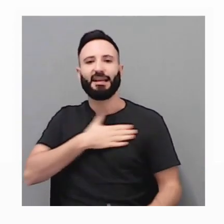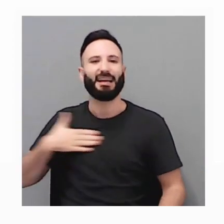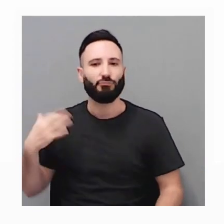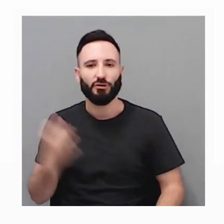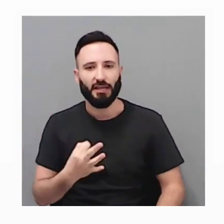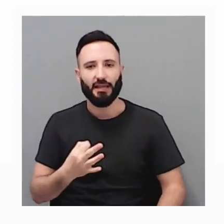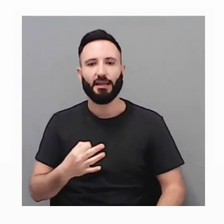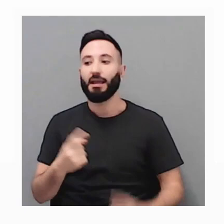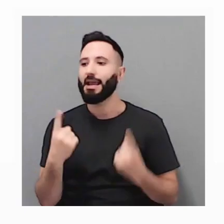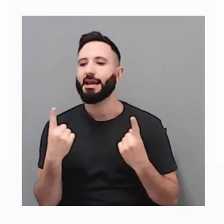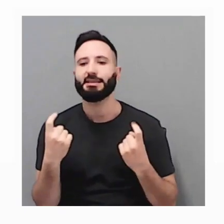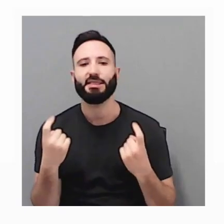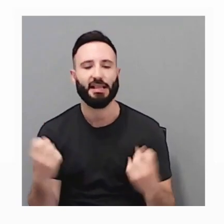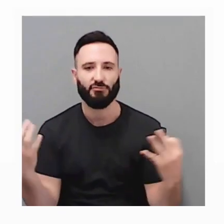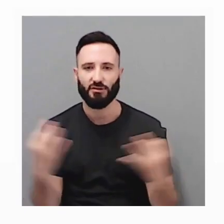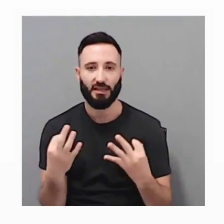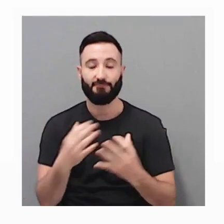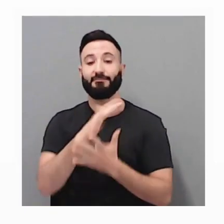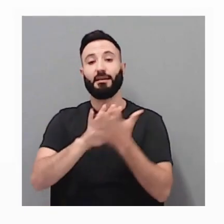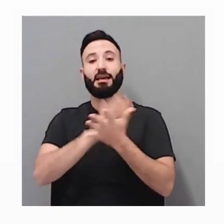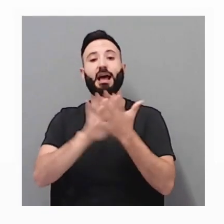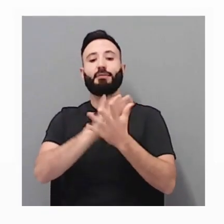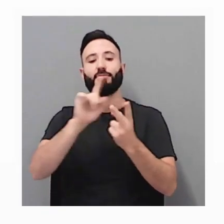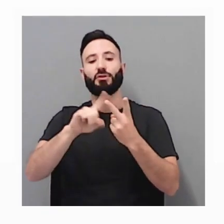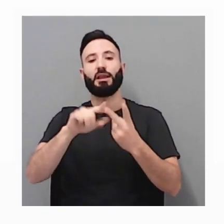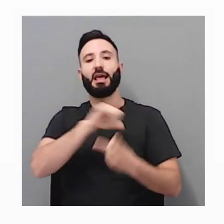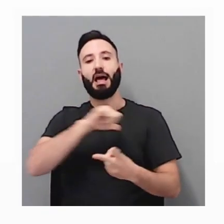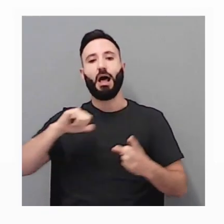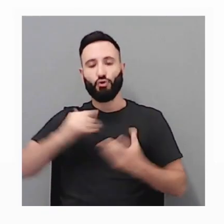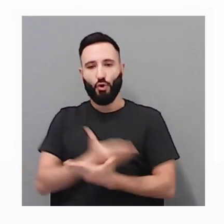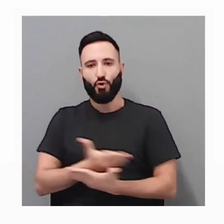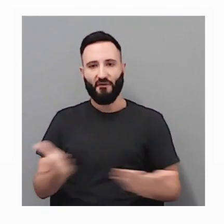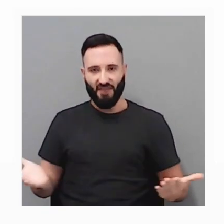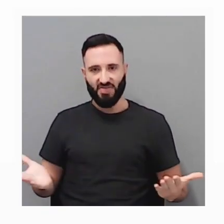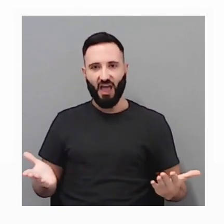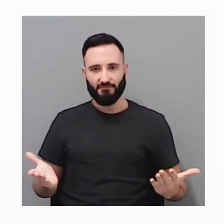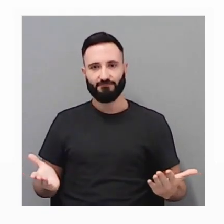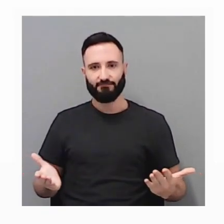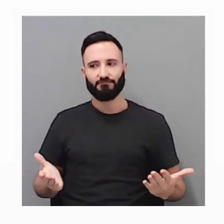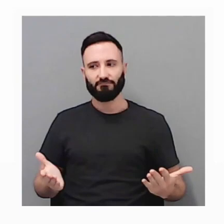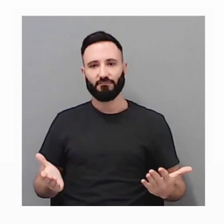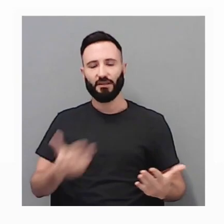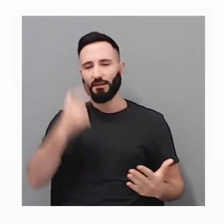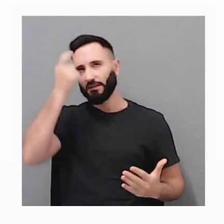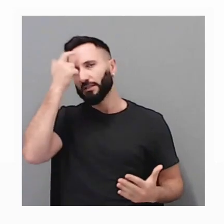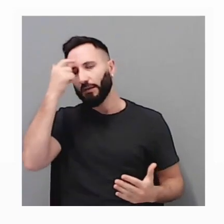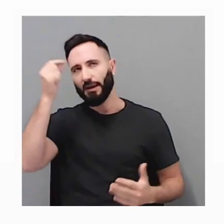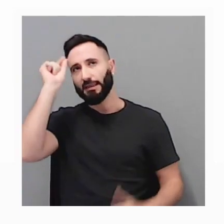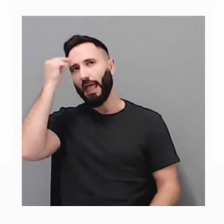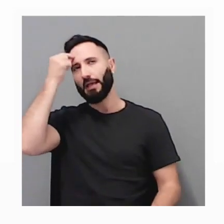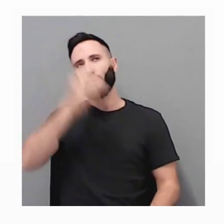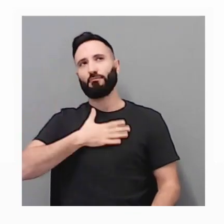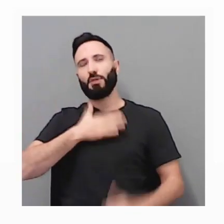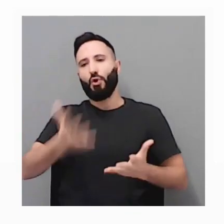que necesitamos. Hablamos de autoconfianza, saber cómo podremos poner nuestros talentos al servicio de